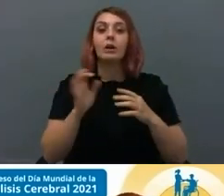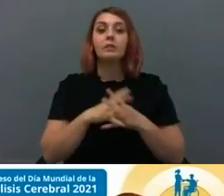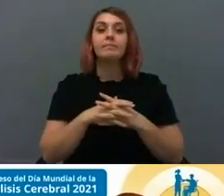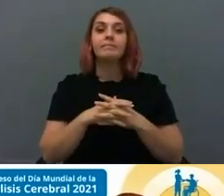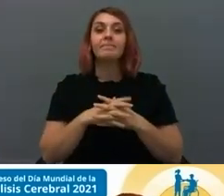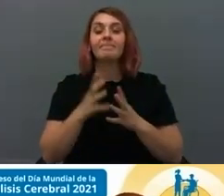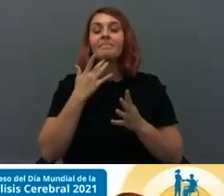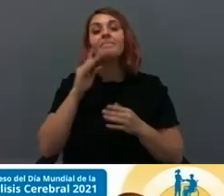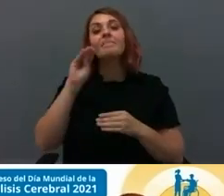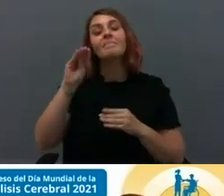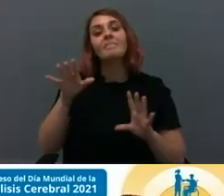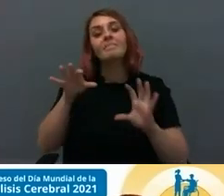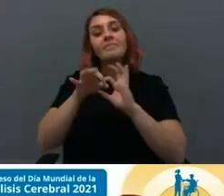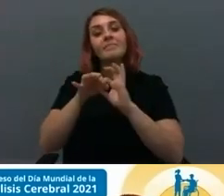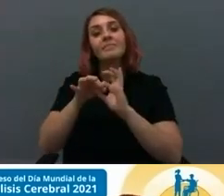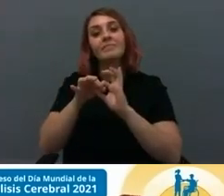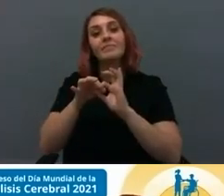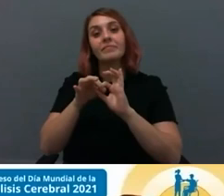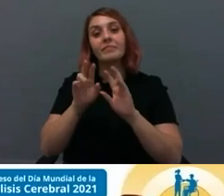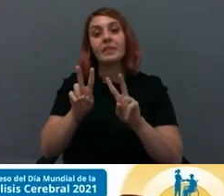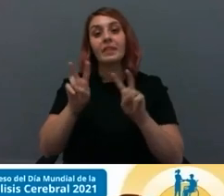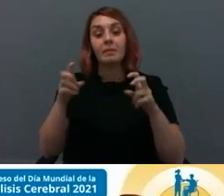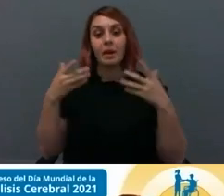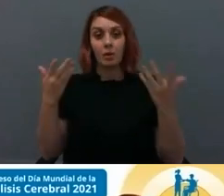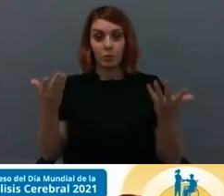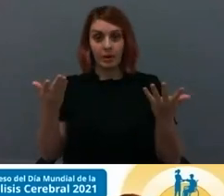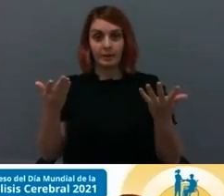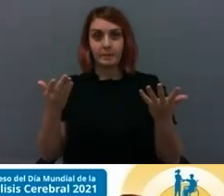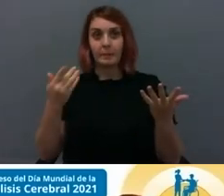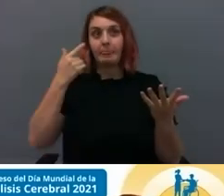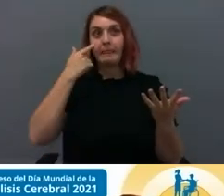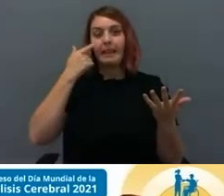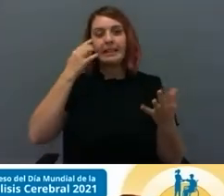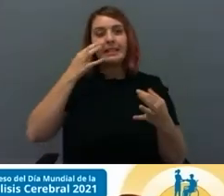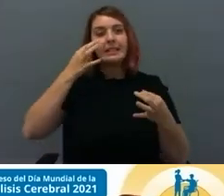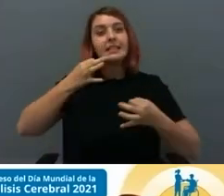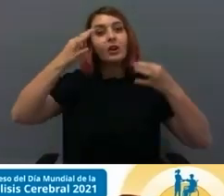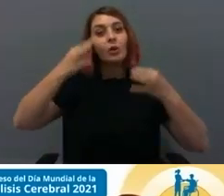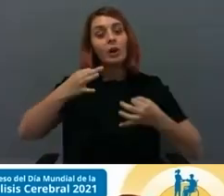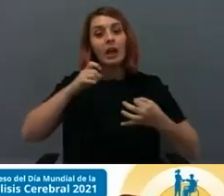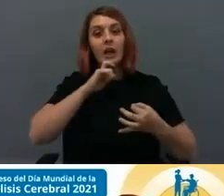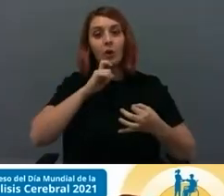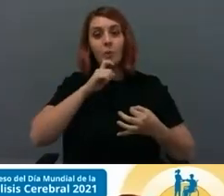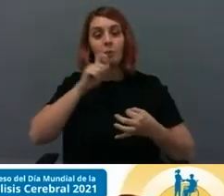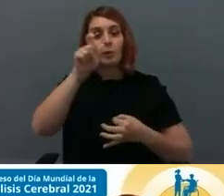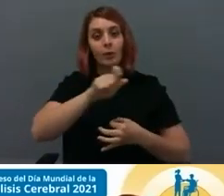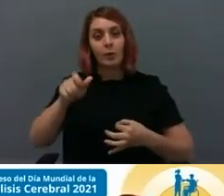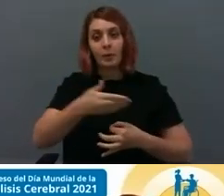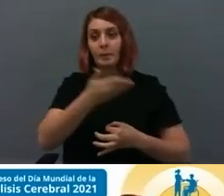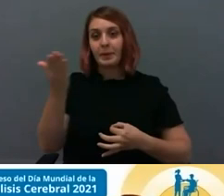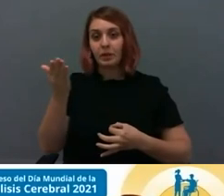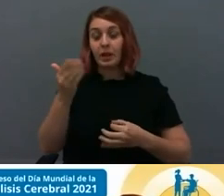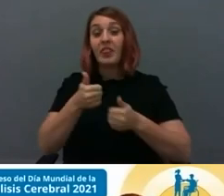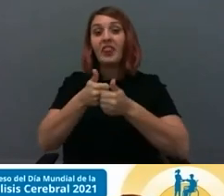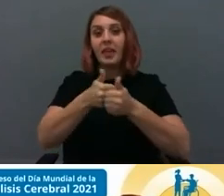aquella pregunta que tiene que ver cómo se podría tener la seguridad de que las personas